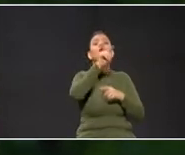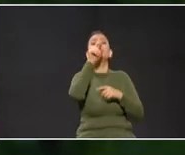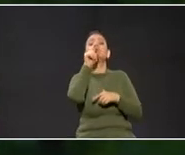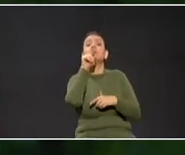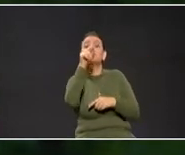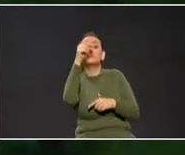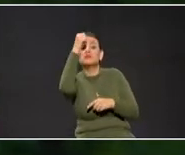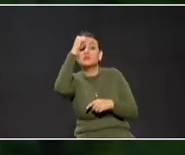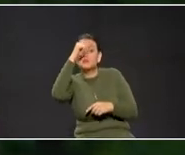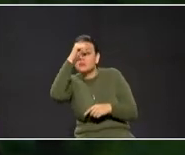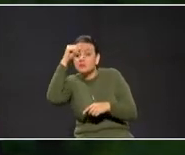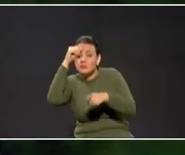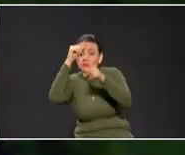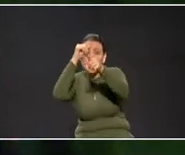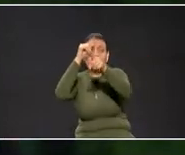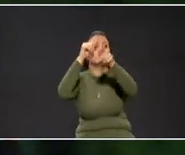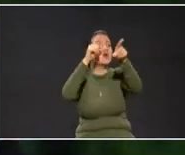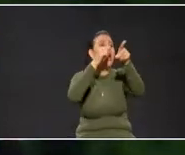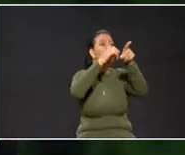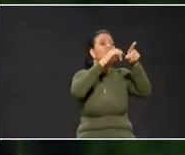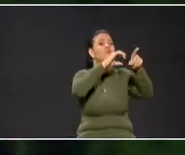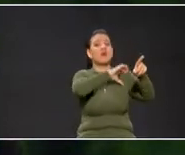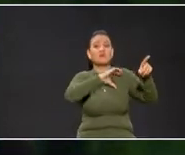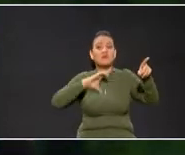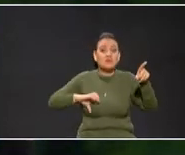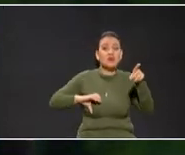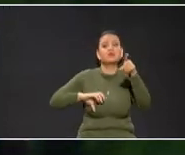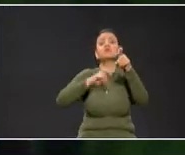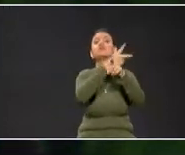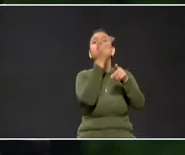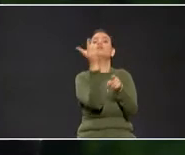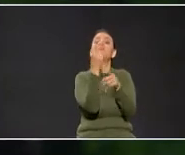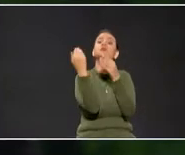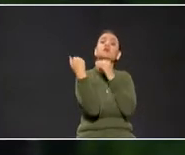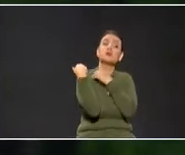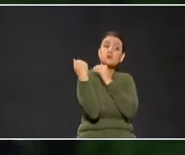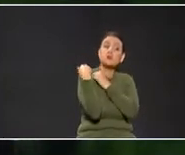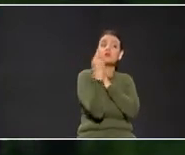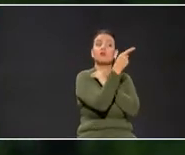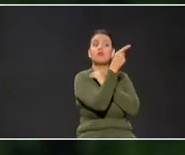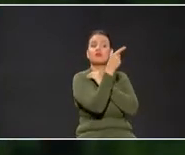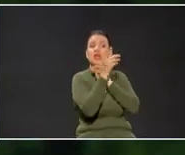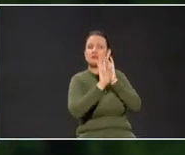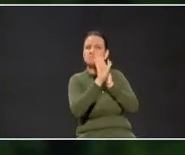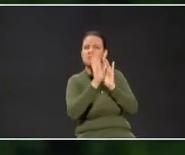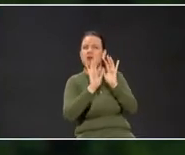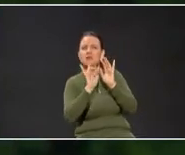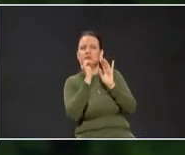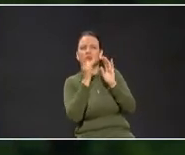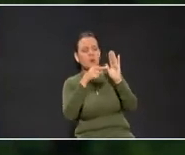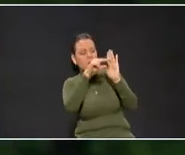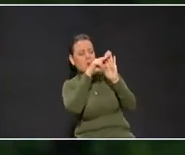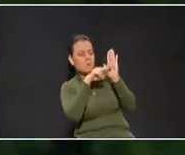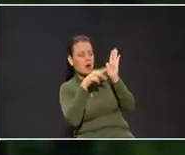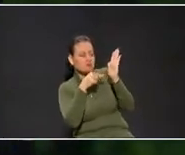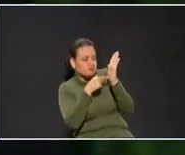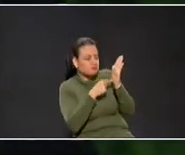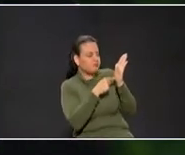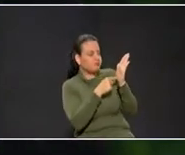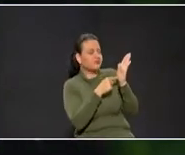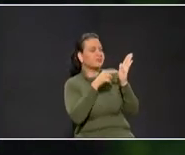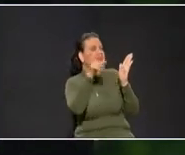cristiana sean los encargados de llevar adelante toda la política para las personas sin hogar en la ciudad de medellín